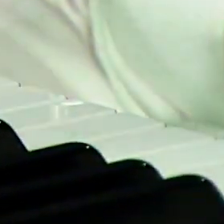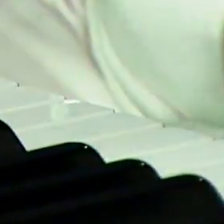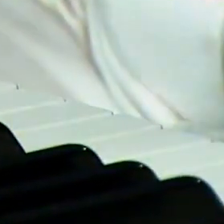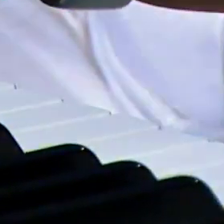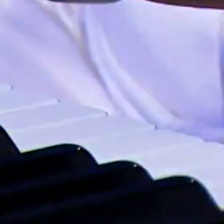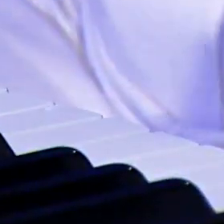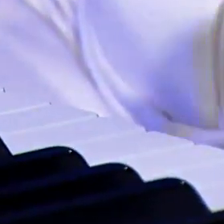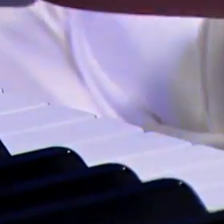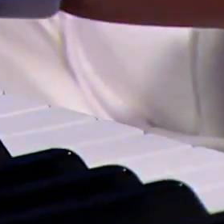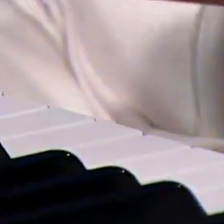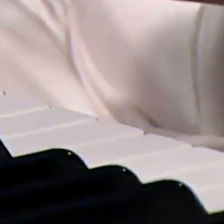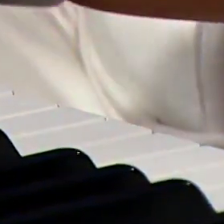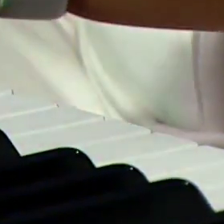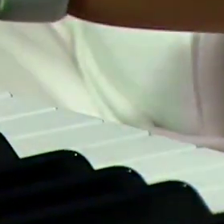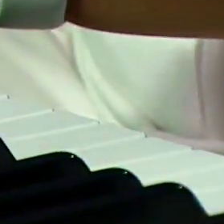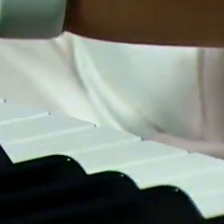noches